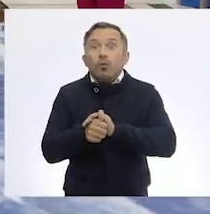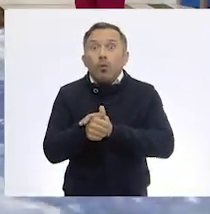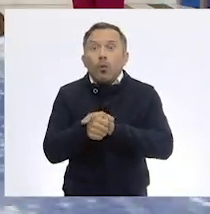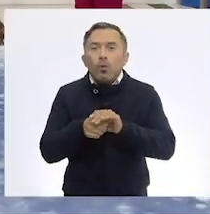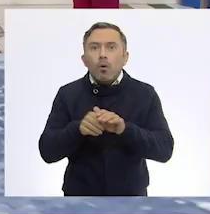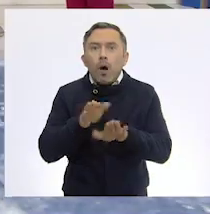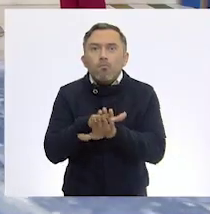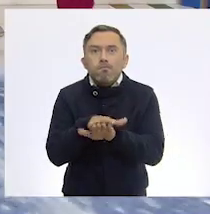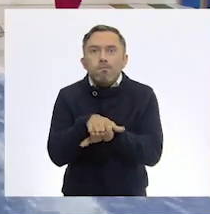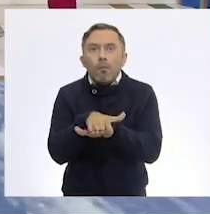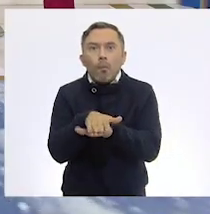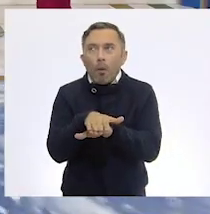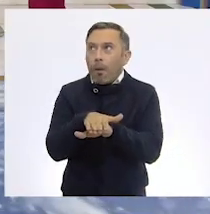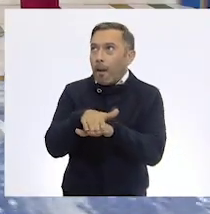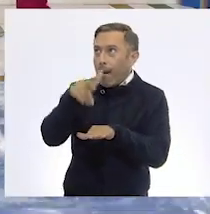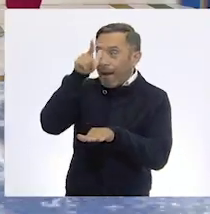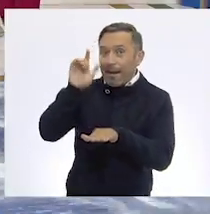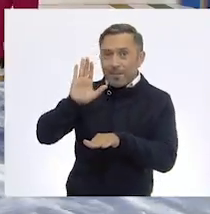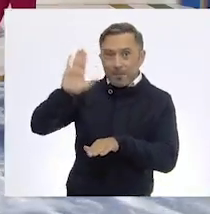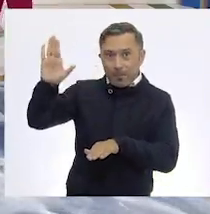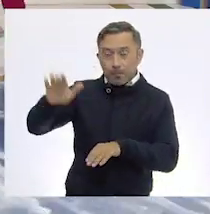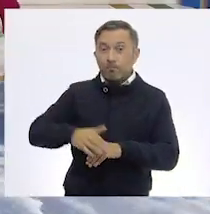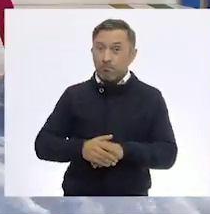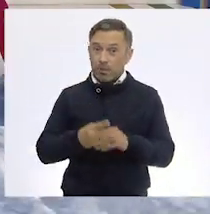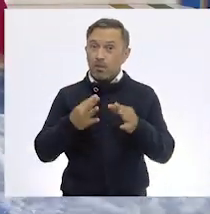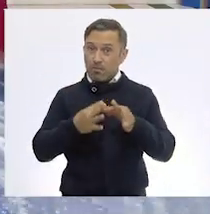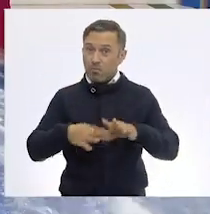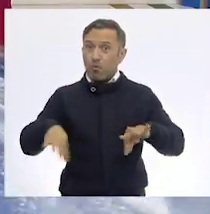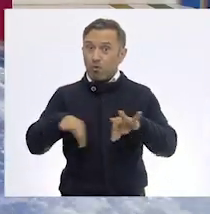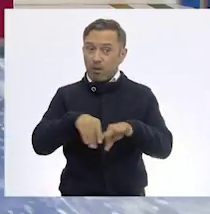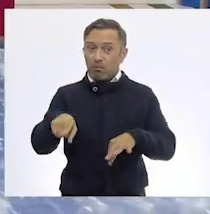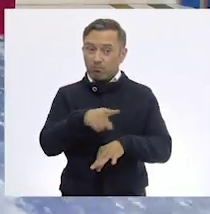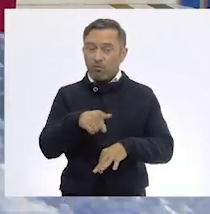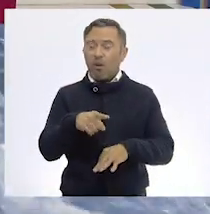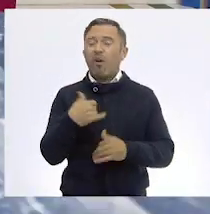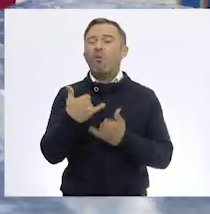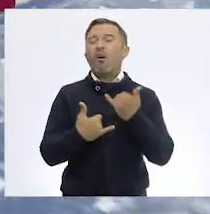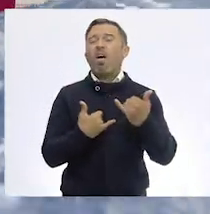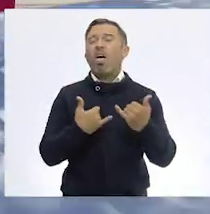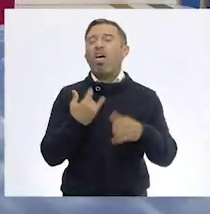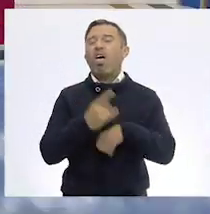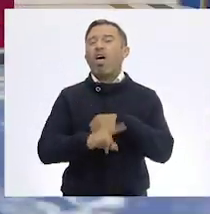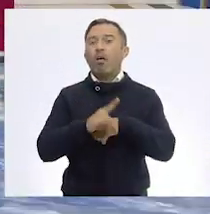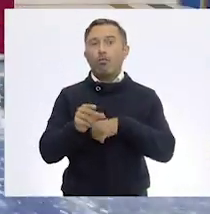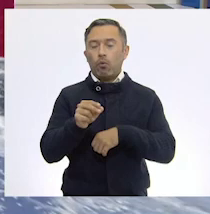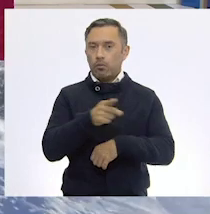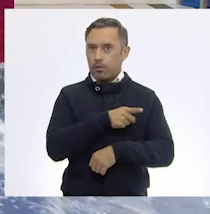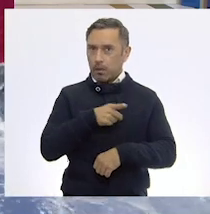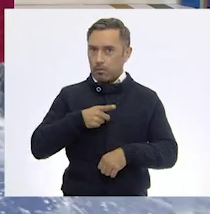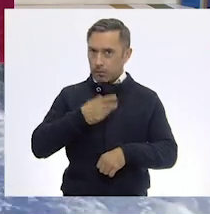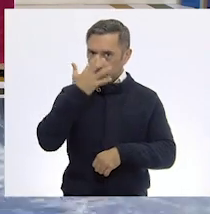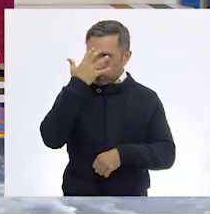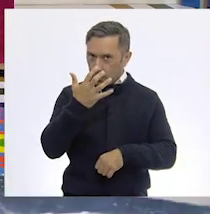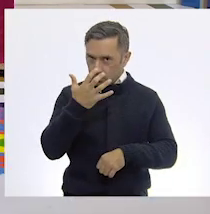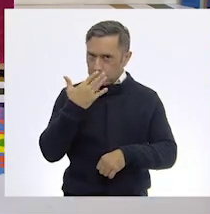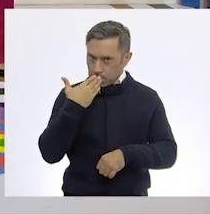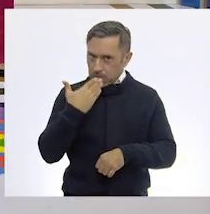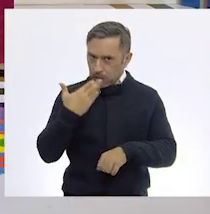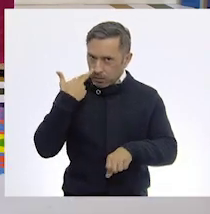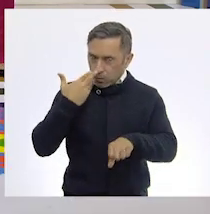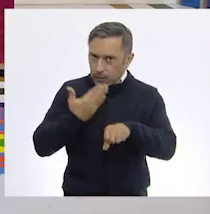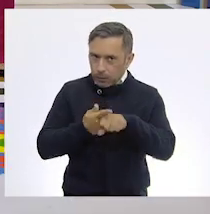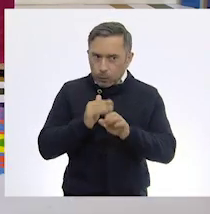Ay, también es importante actuar de manera responsable y participar en acciones que procuren la conservación de las especies, de